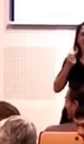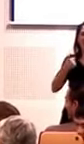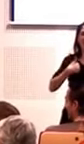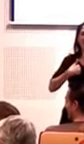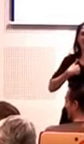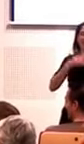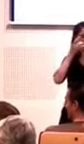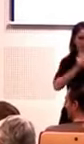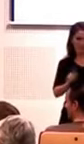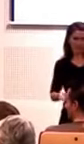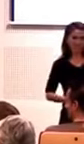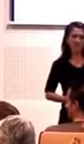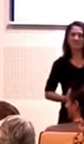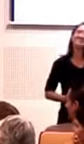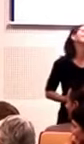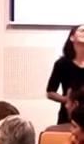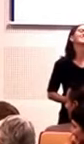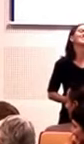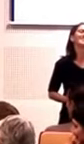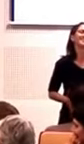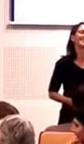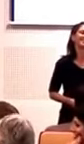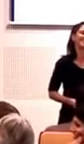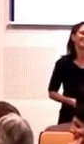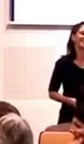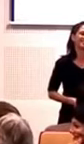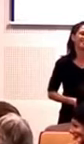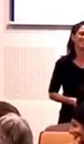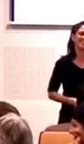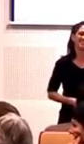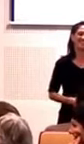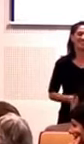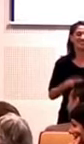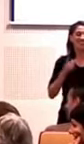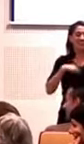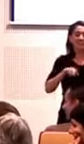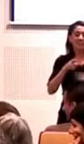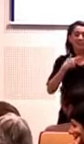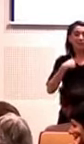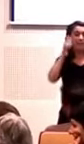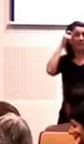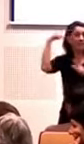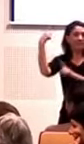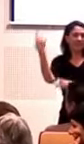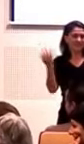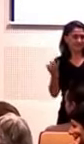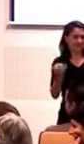no fue así, ¿no? Aquello no fue así. Entonces es según cómo te lo tomes, porque, bueno,